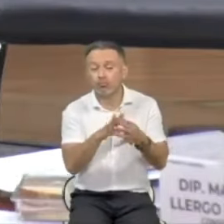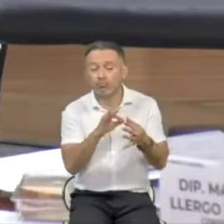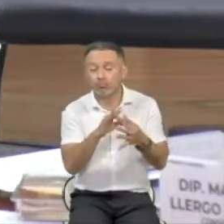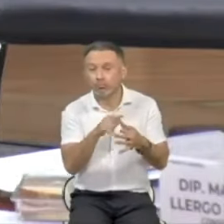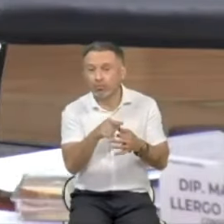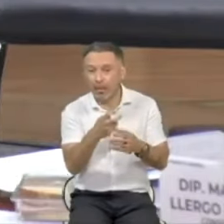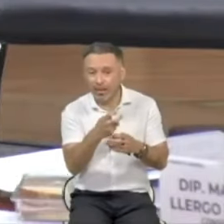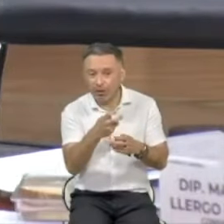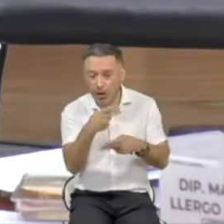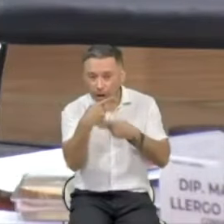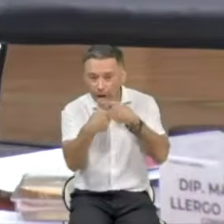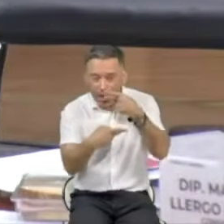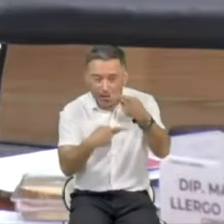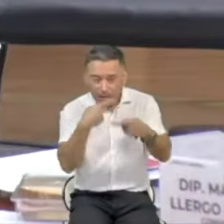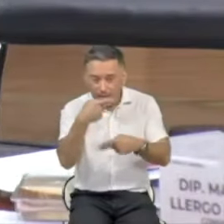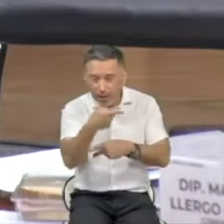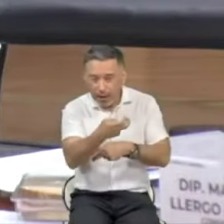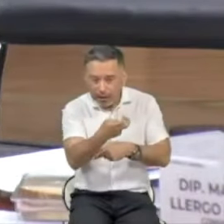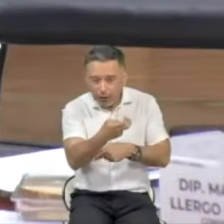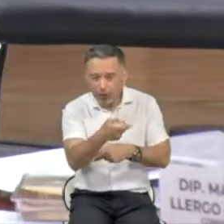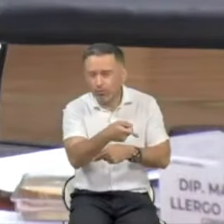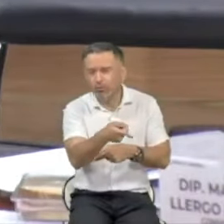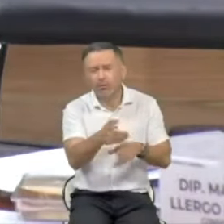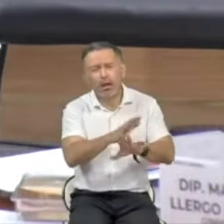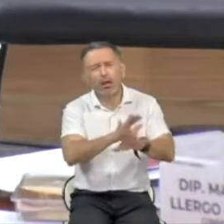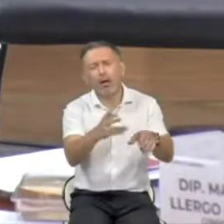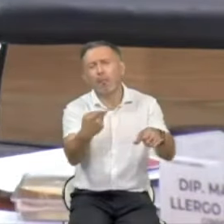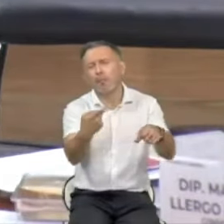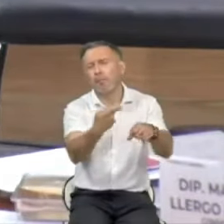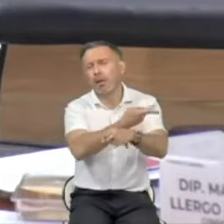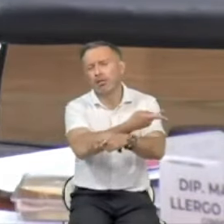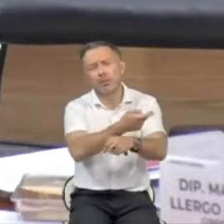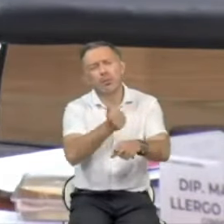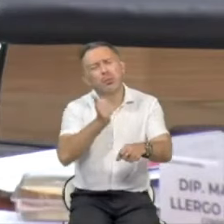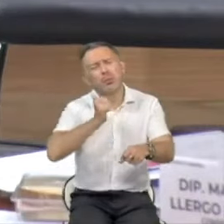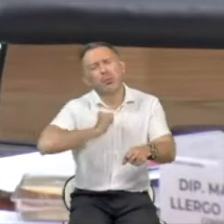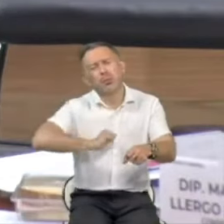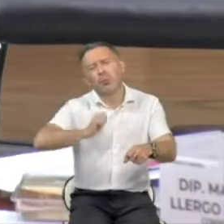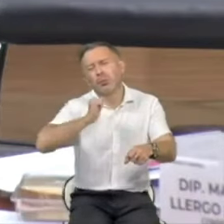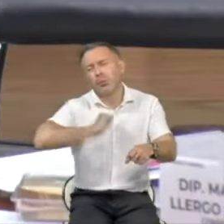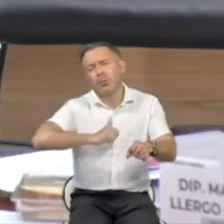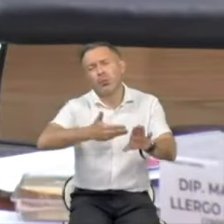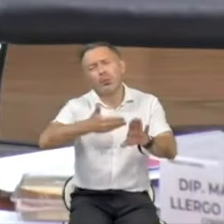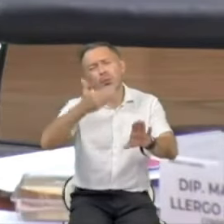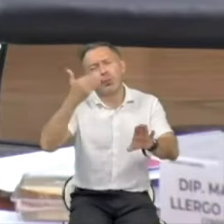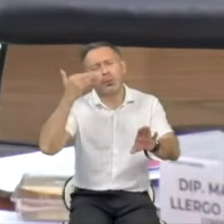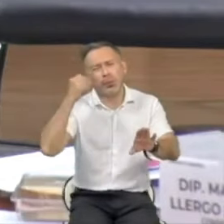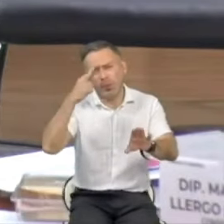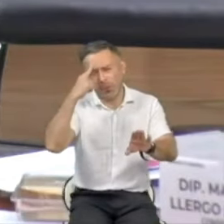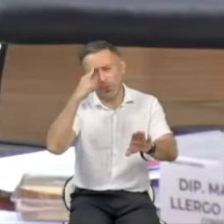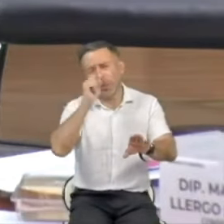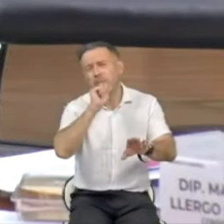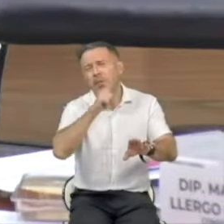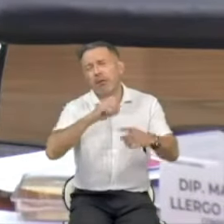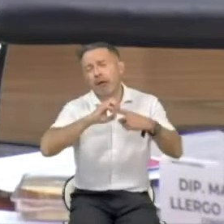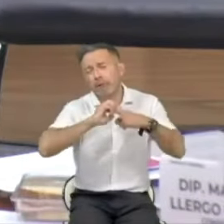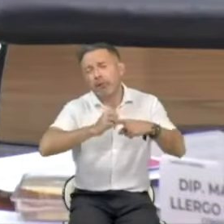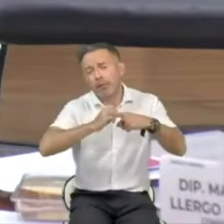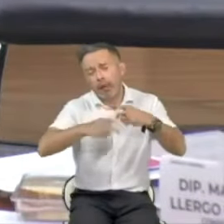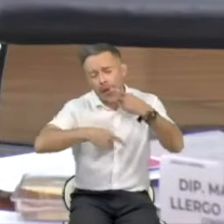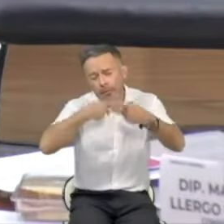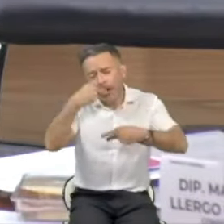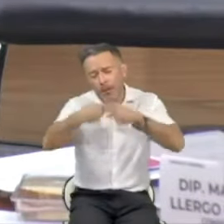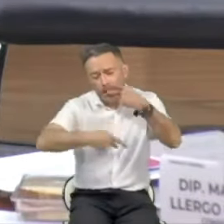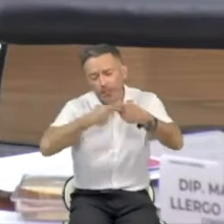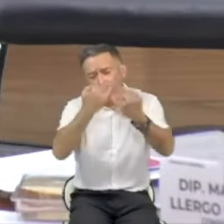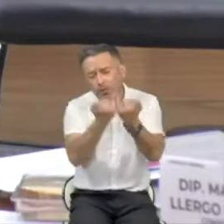dar creo que ya les queda añejo se vuelve perverso se vuelve demagogo ya tienen Casi 6